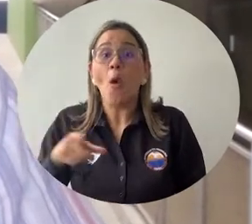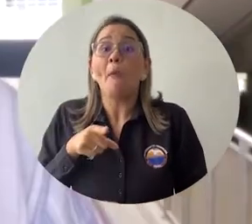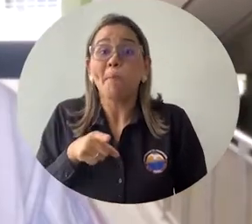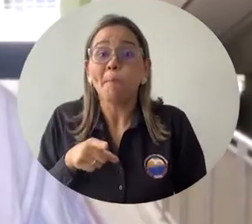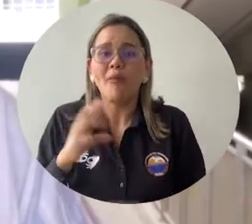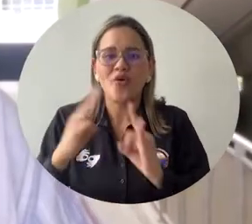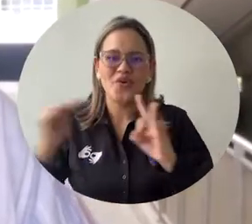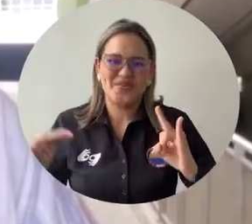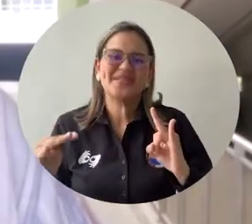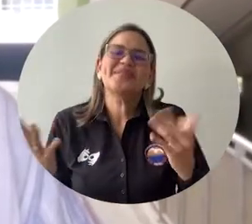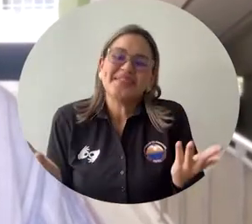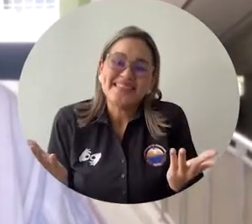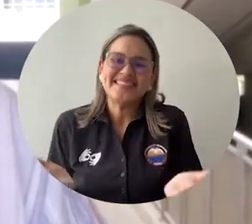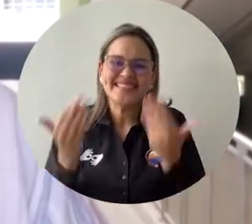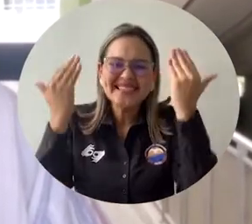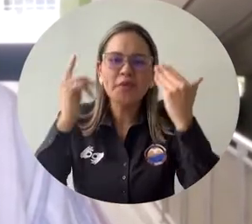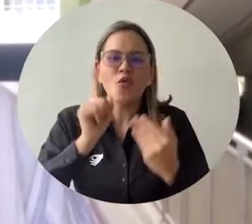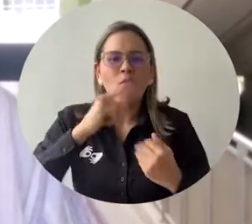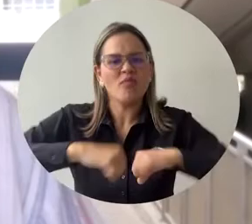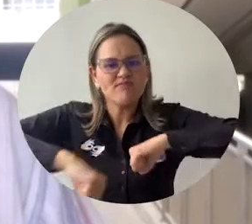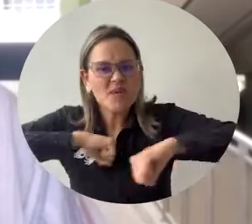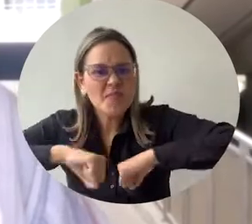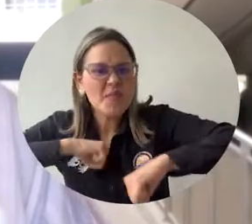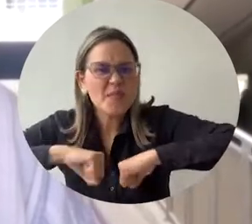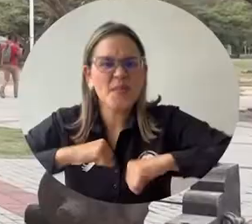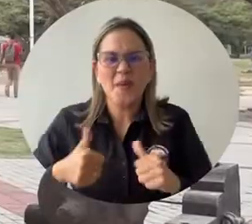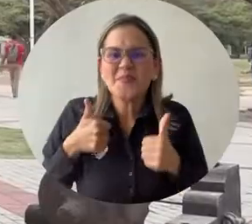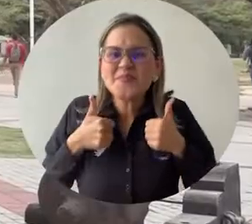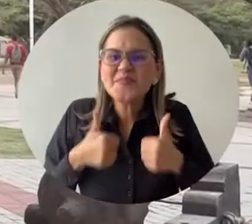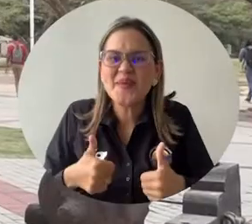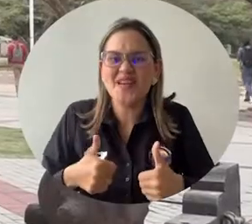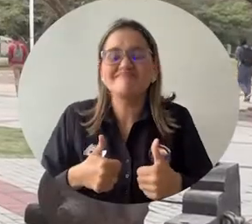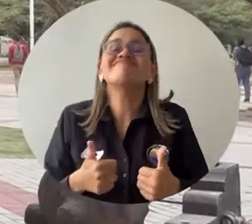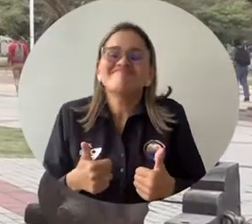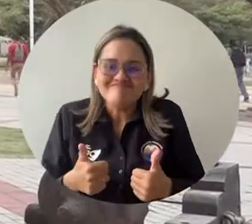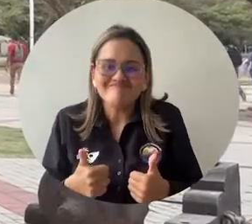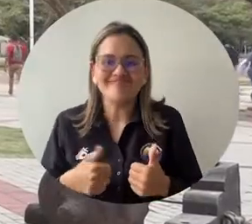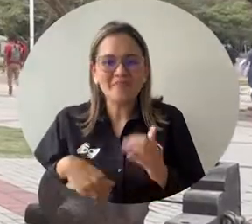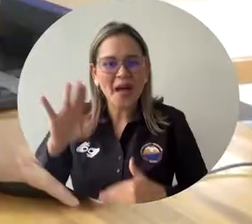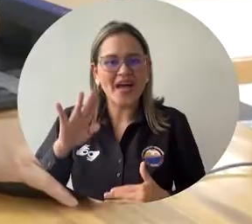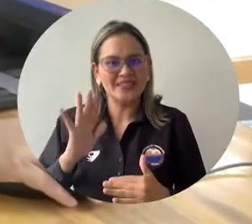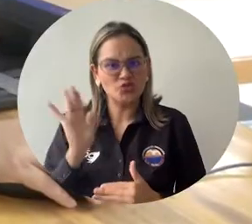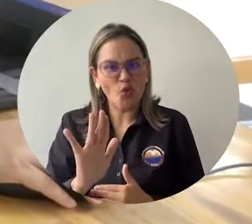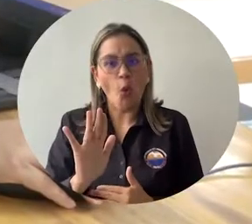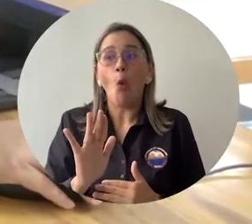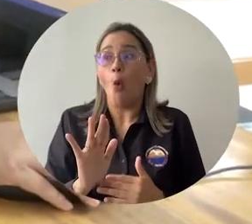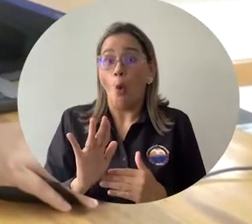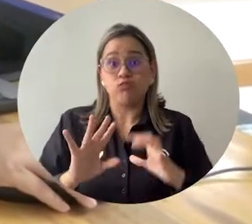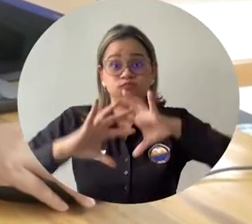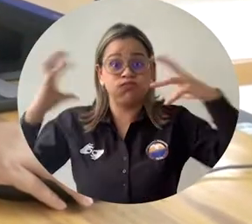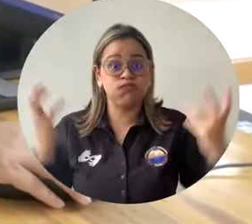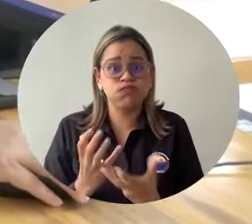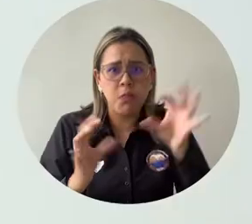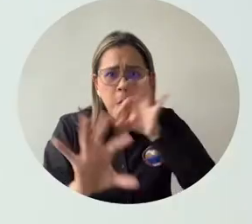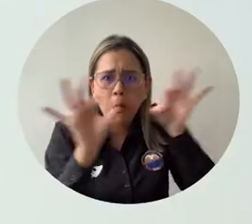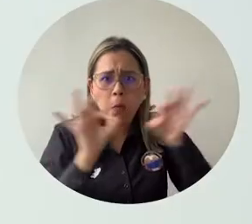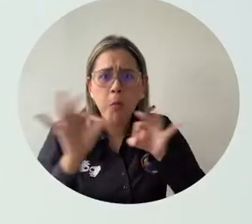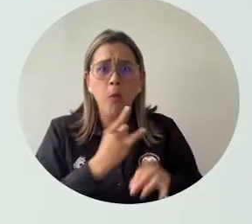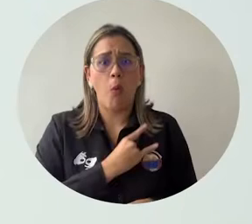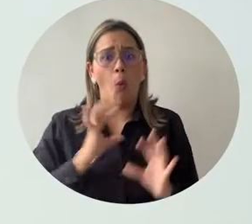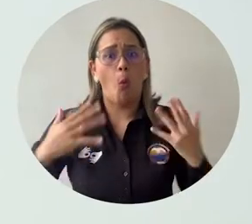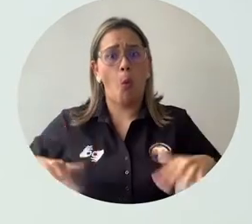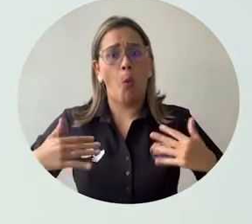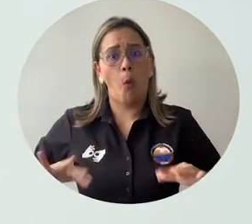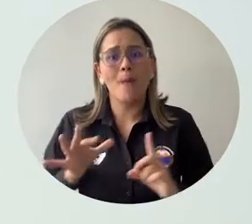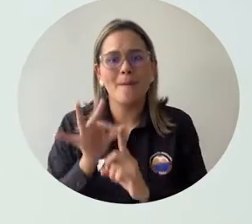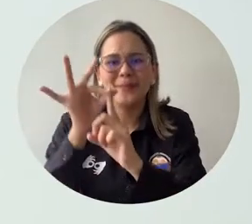uno de ellos. Yo creo que eso es el resultado de hacer las cosas bien y ahí están los resultados, ser parte de un selecto grupo a nivel global. Es un